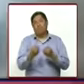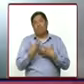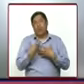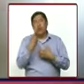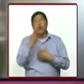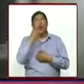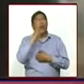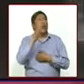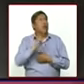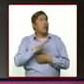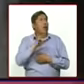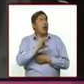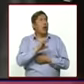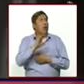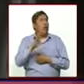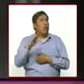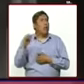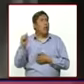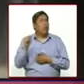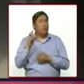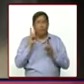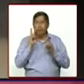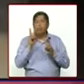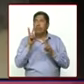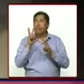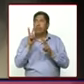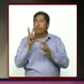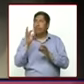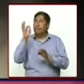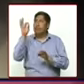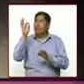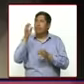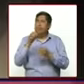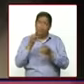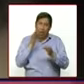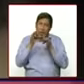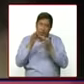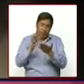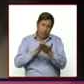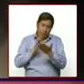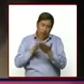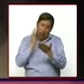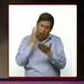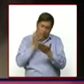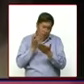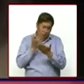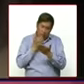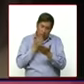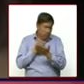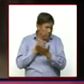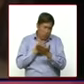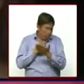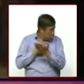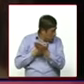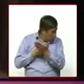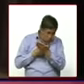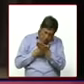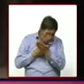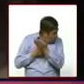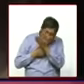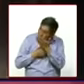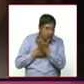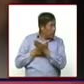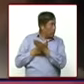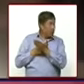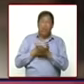una señora de Cochabamba, quien vio la publicación en las redes sociales y en los medios de comunicación de este hombre, hablamos